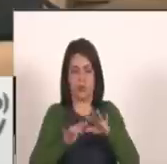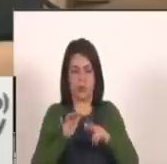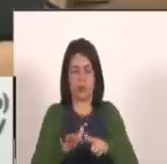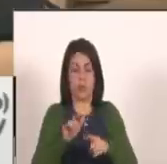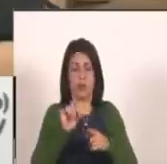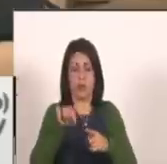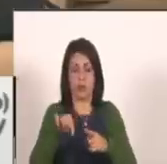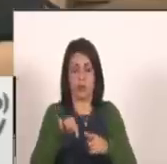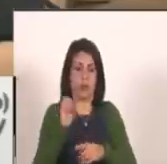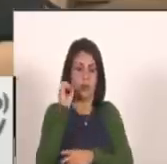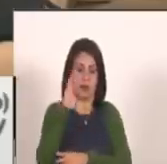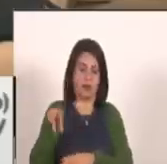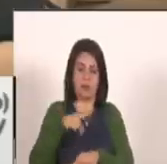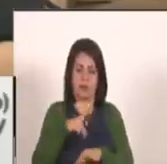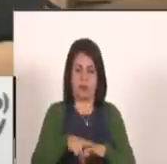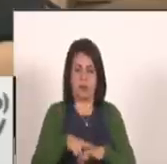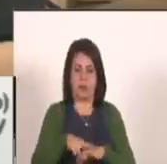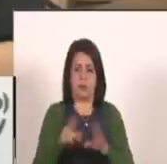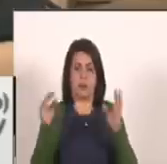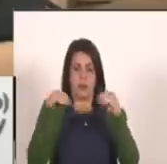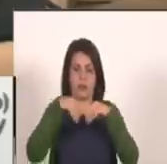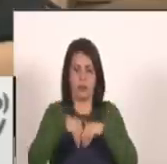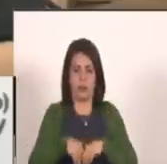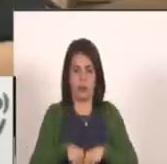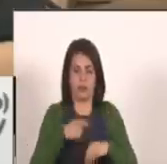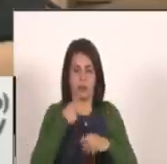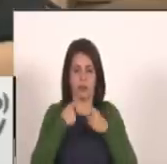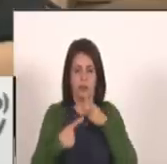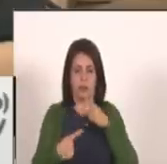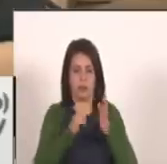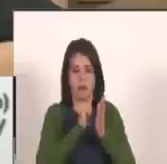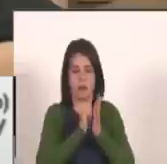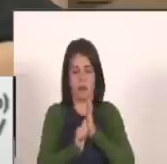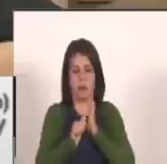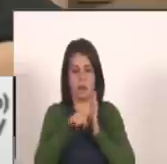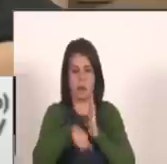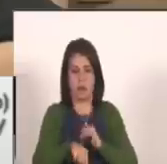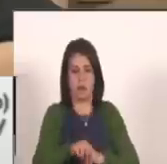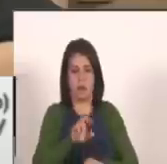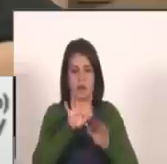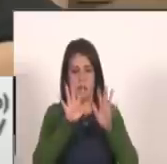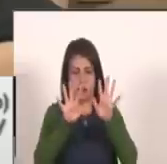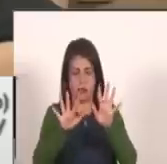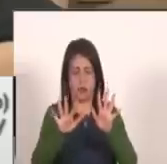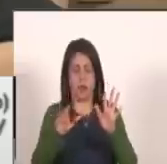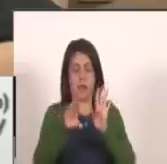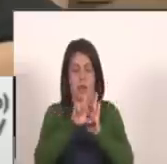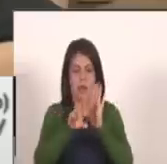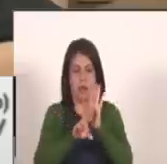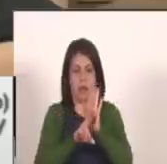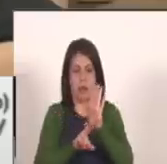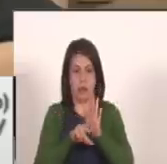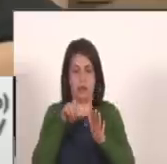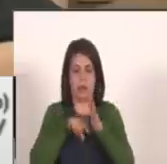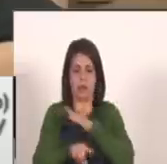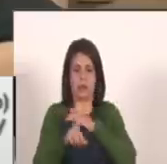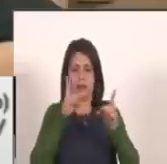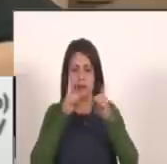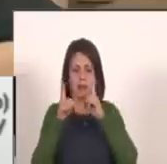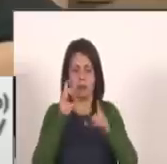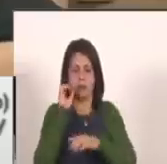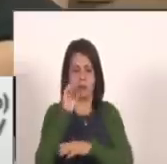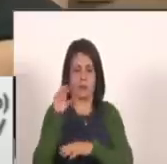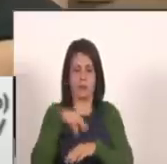o subsecretario de la Asamblea Nacional, de conformidad con lo establecido en el artículo 10 del Reglamento Interior